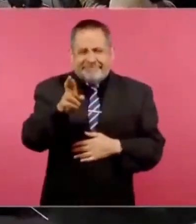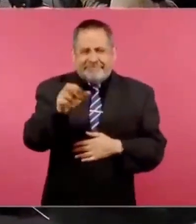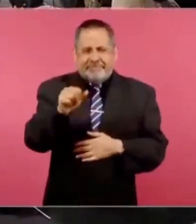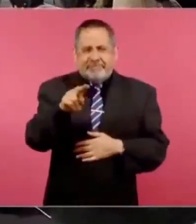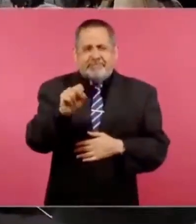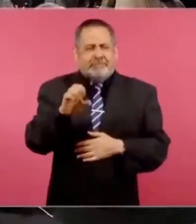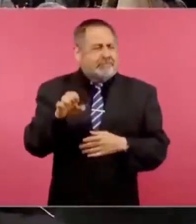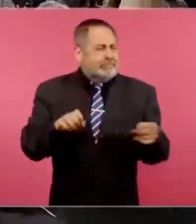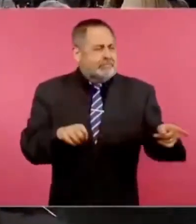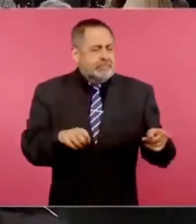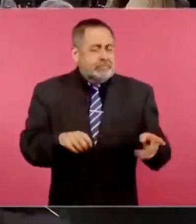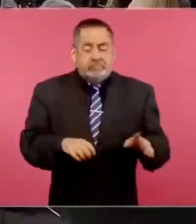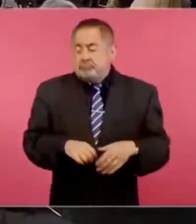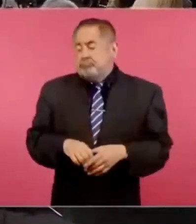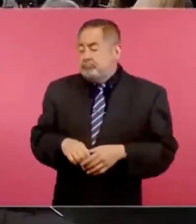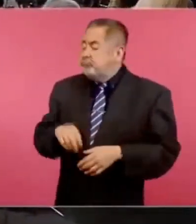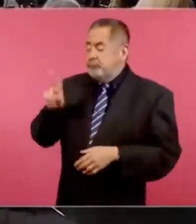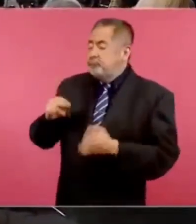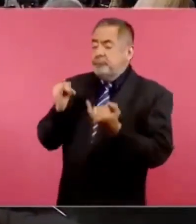lo mismo